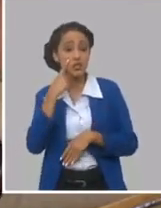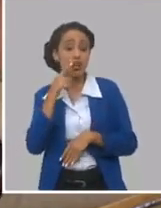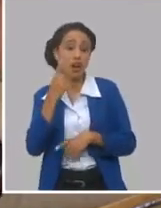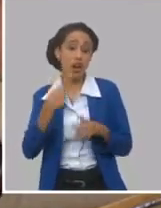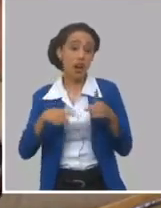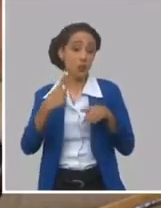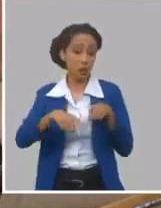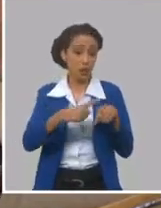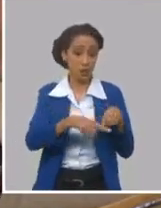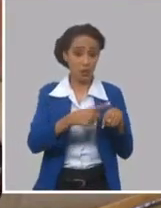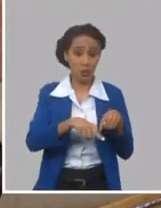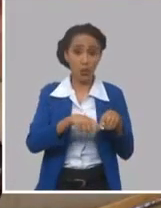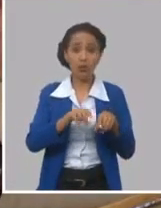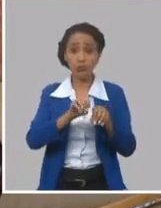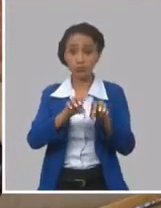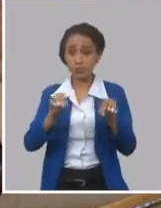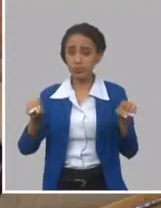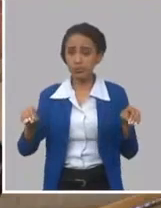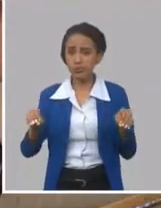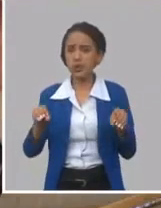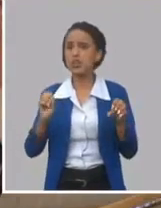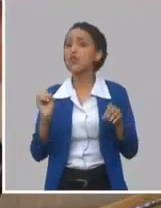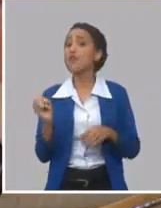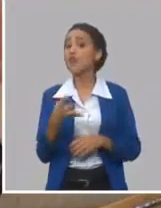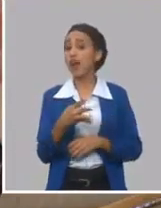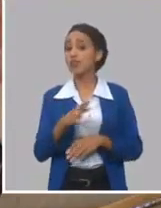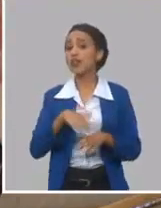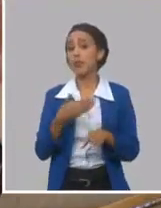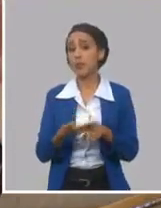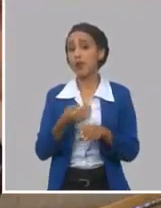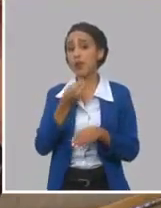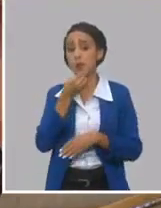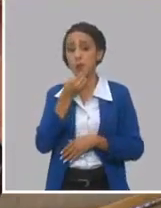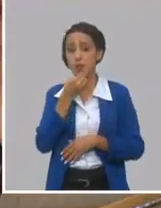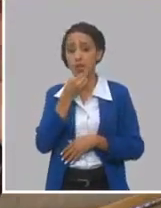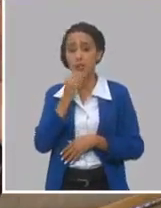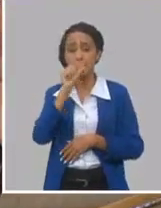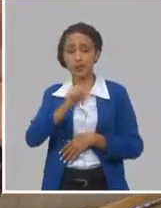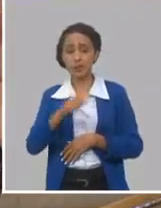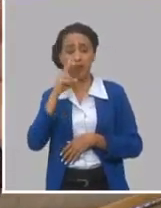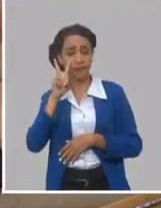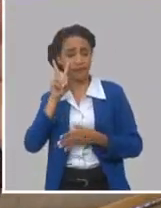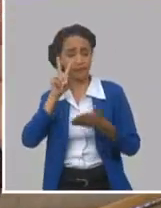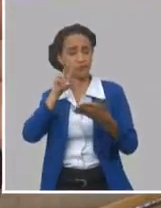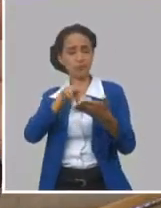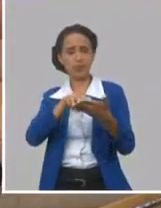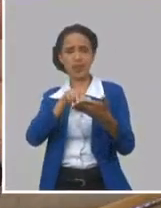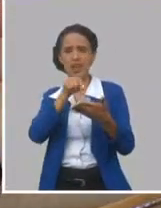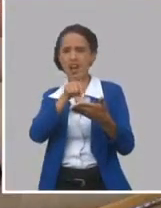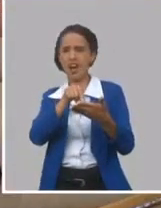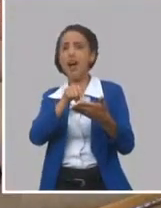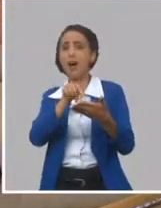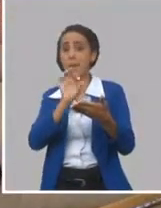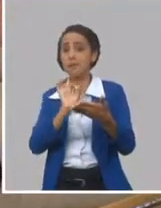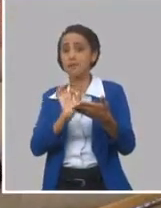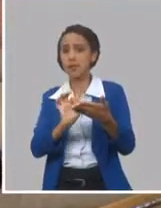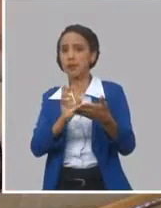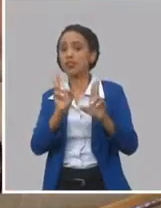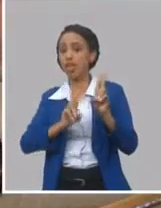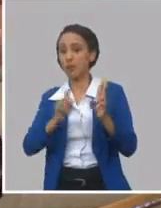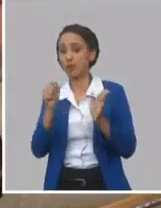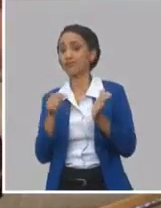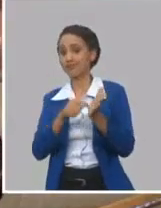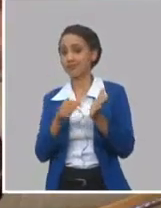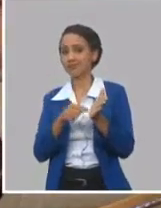pueden generar campañas de desprestigio, de desmoralización, de descalificación de determinados gremios o